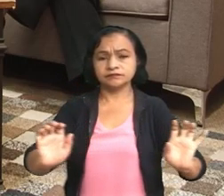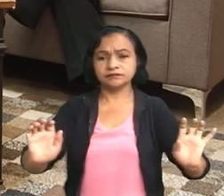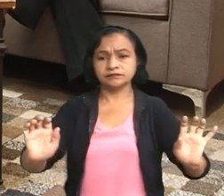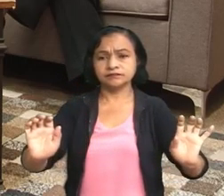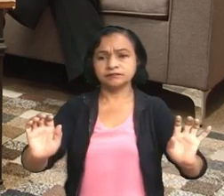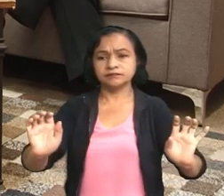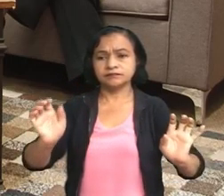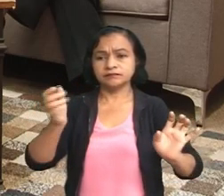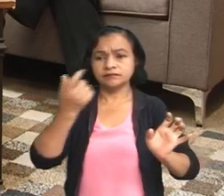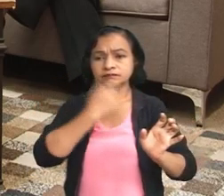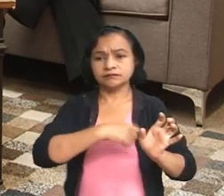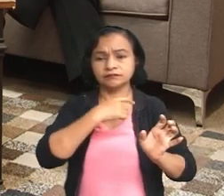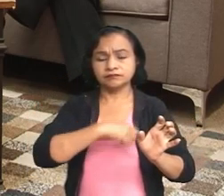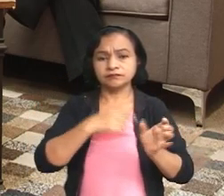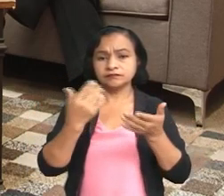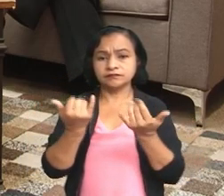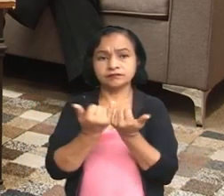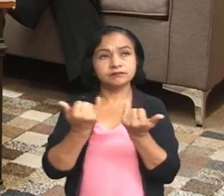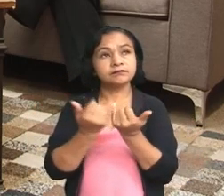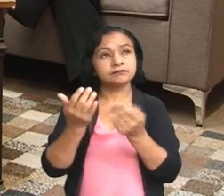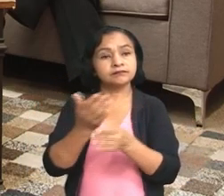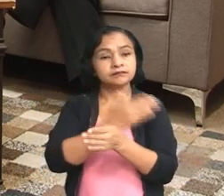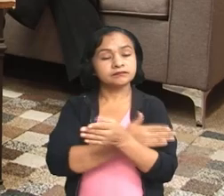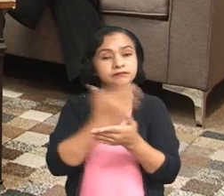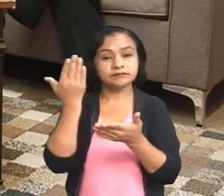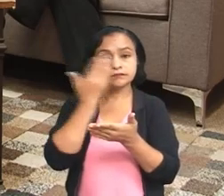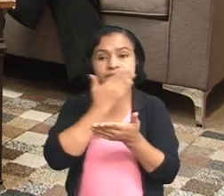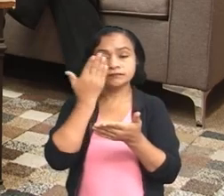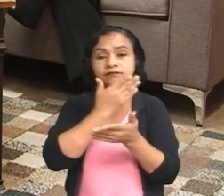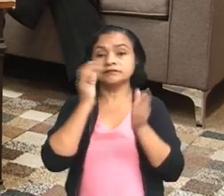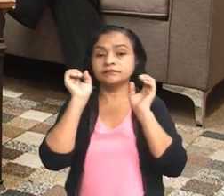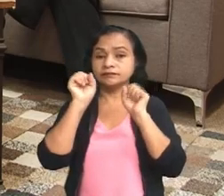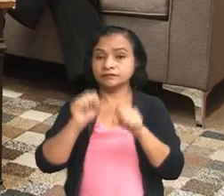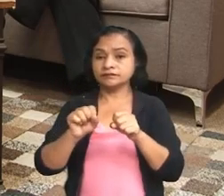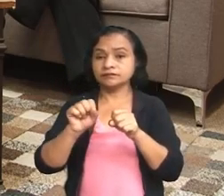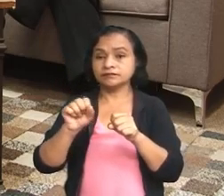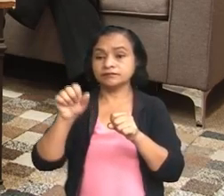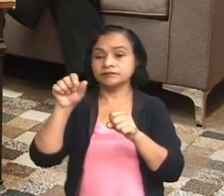entraron a la clase regular, ellos podían entrar en un horario incluso